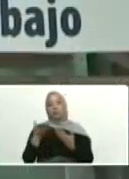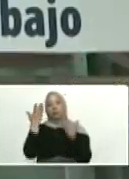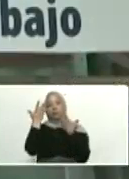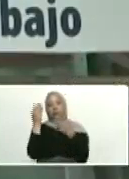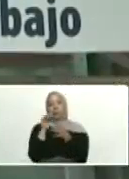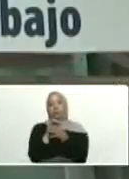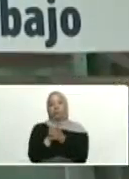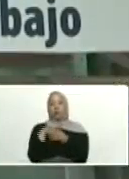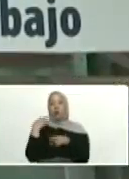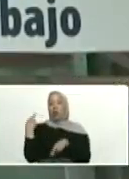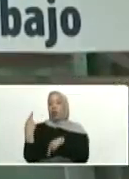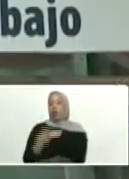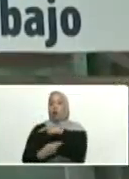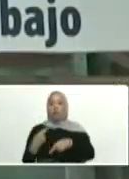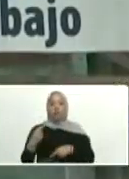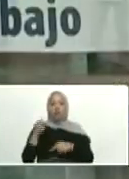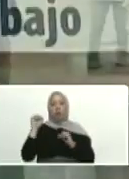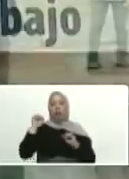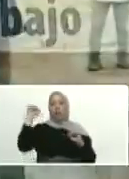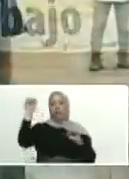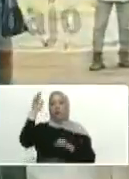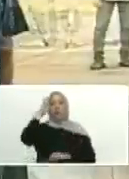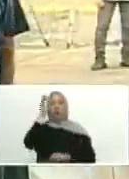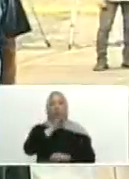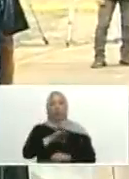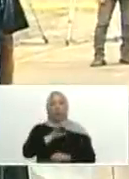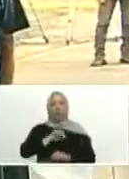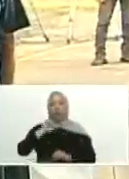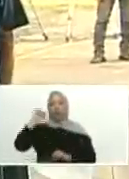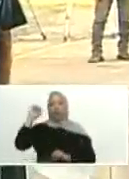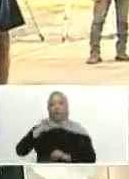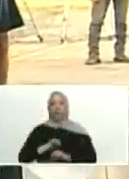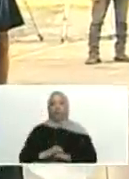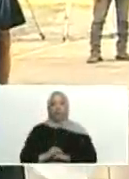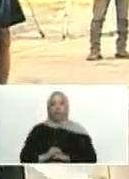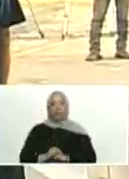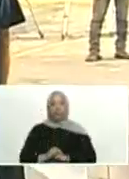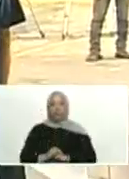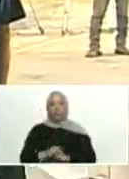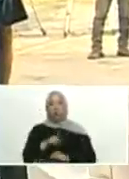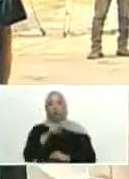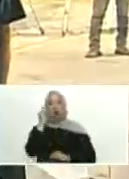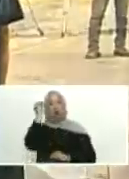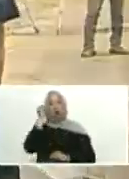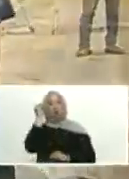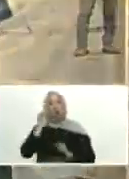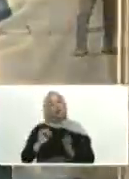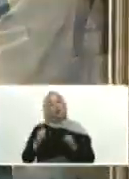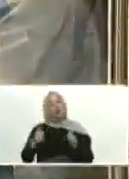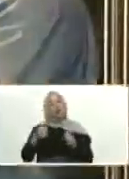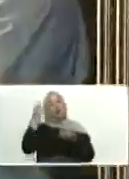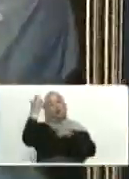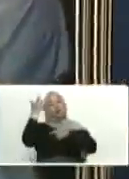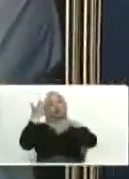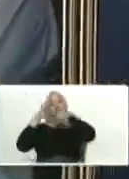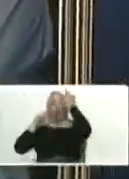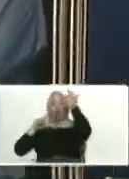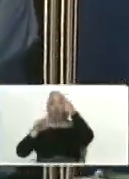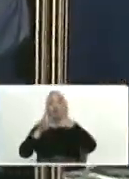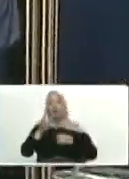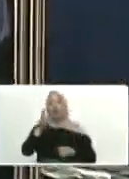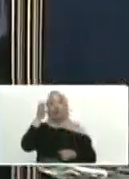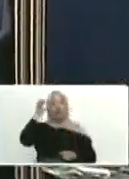y revolucionario camarada voy a arrancar presidente con una reflexión del comandante eterno a dos